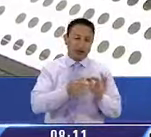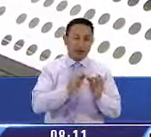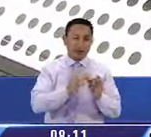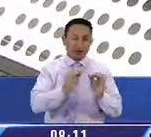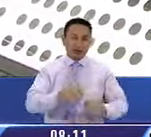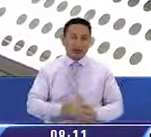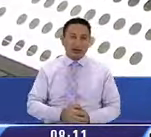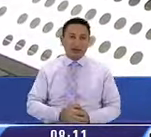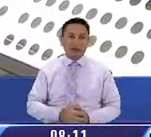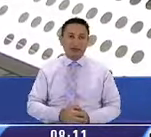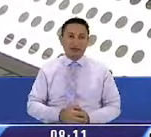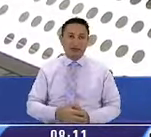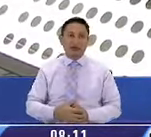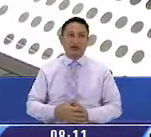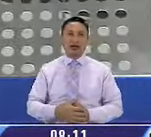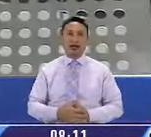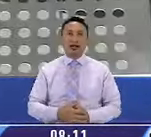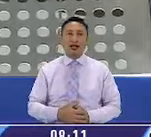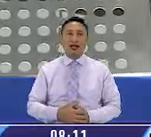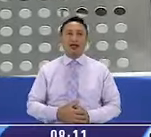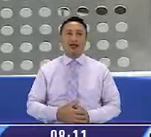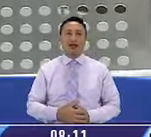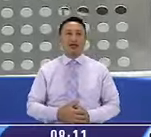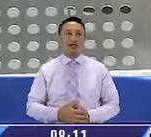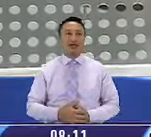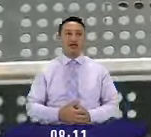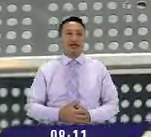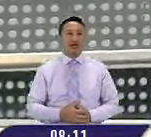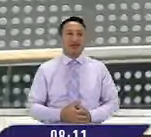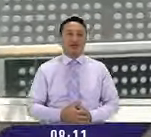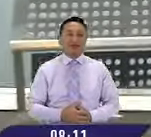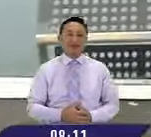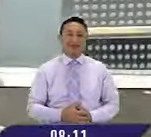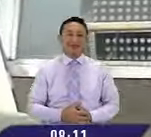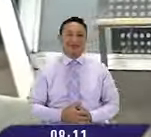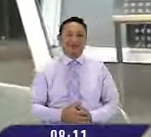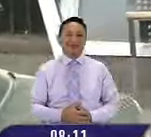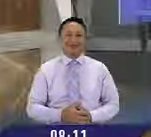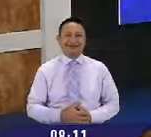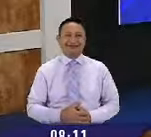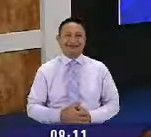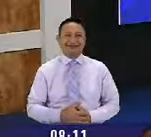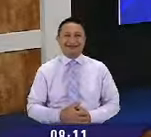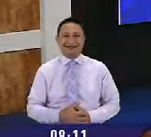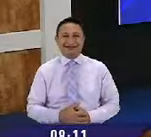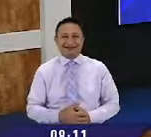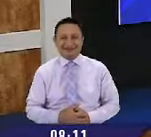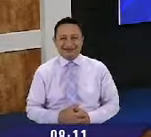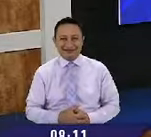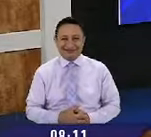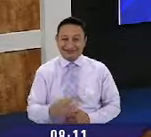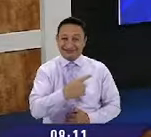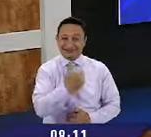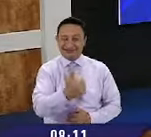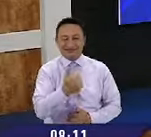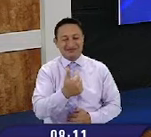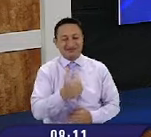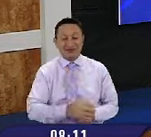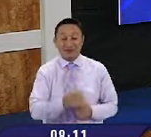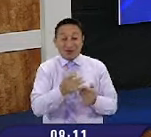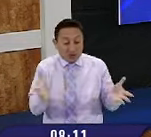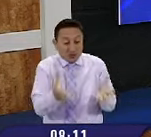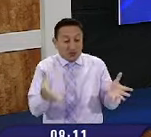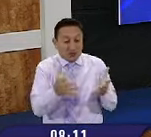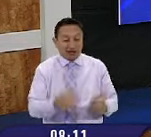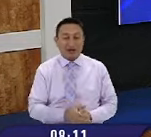les dé ánimo para poder reparar esto. En Quito informó Adriana Rojas. ¡Ay, qué buena! Les dé